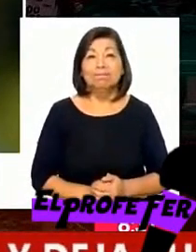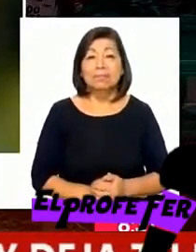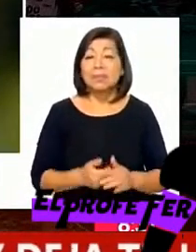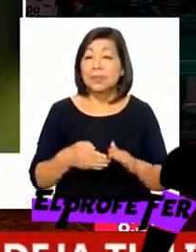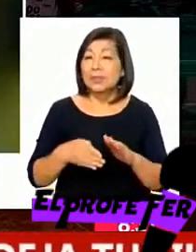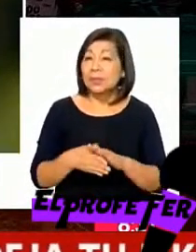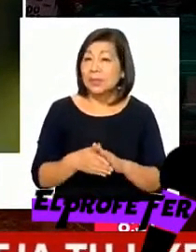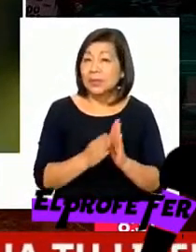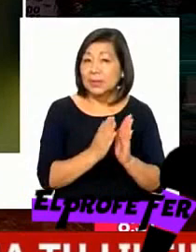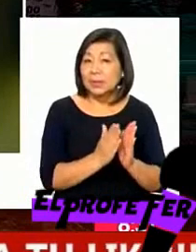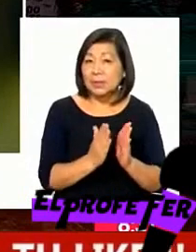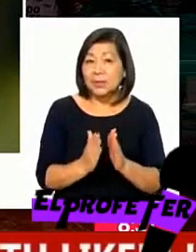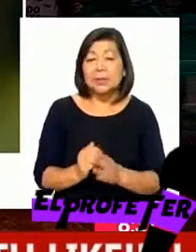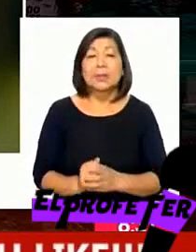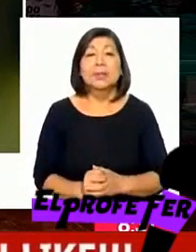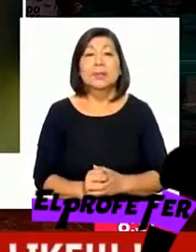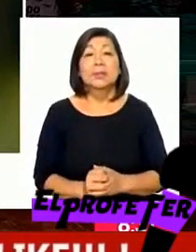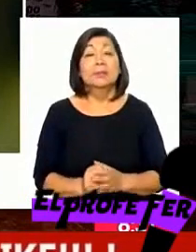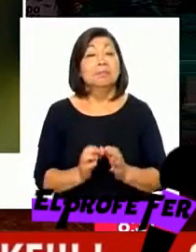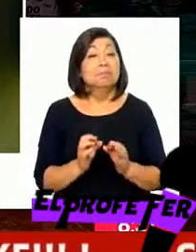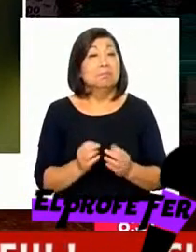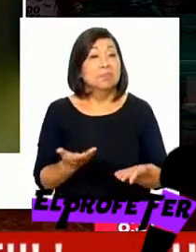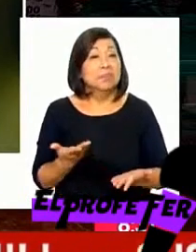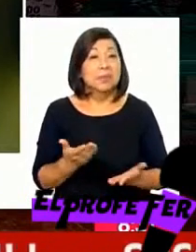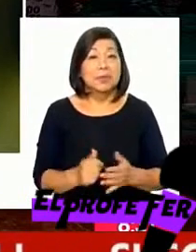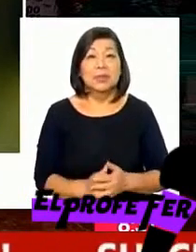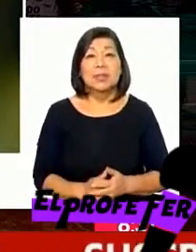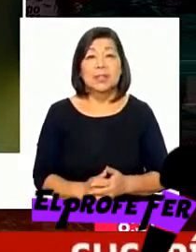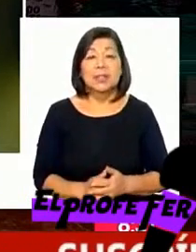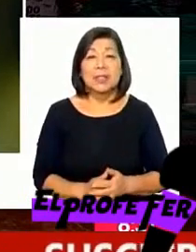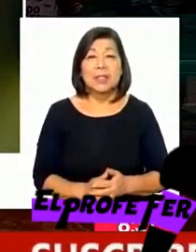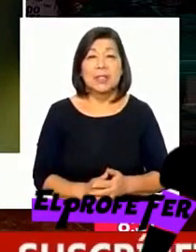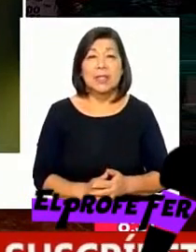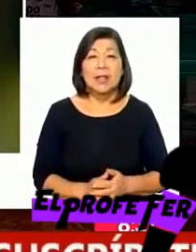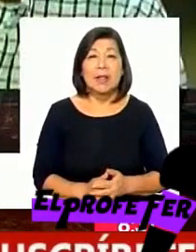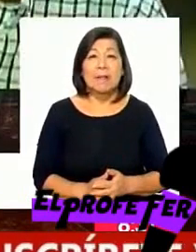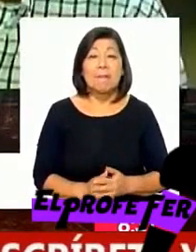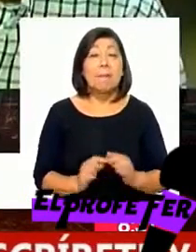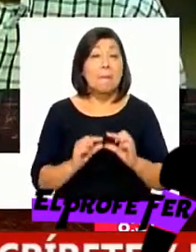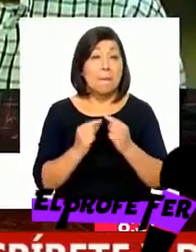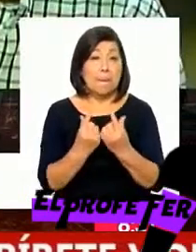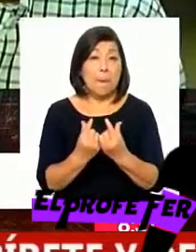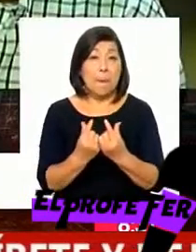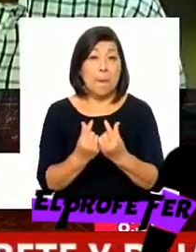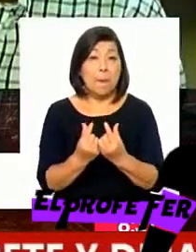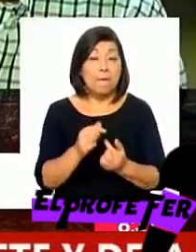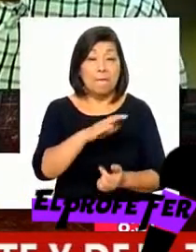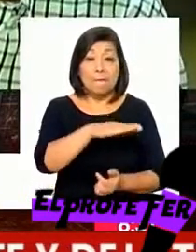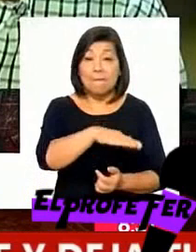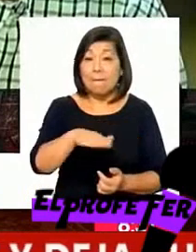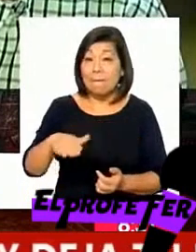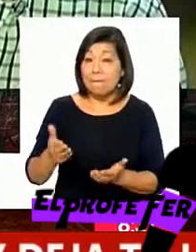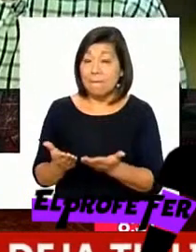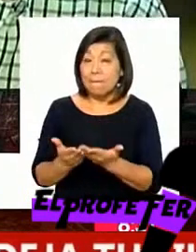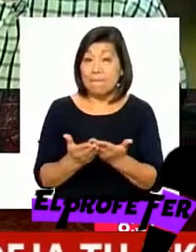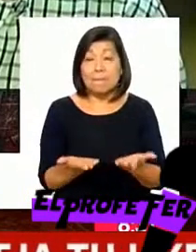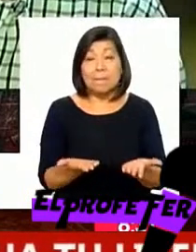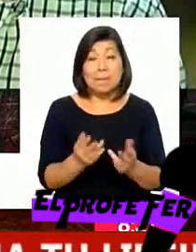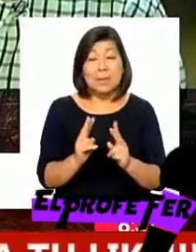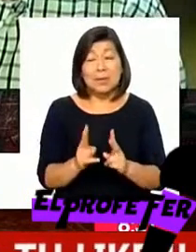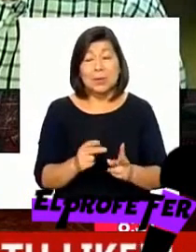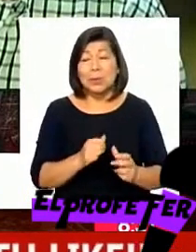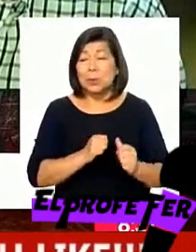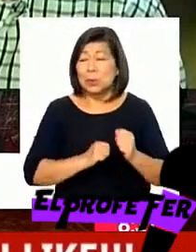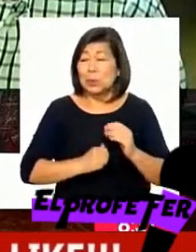adolescentes. Dentro de las medidas que se están tomando, seguramente el grupo de escolares que viven en estas zonas que se han